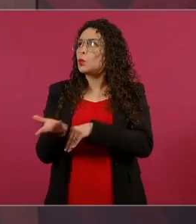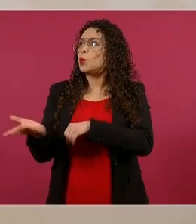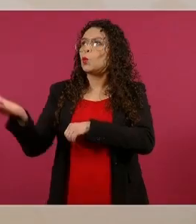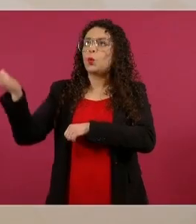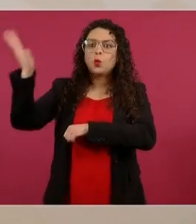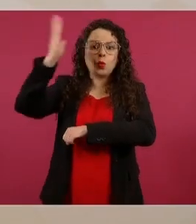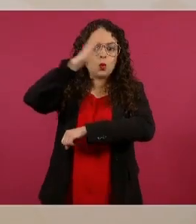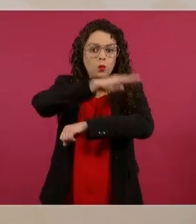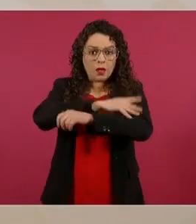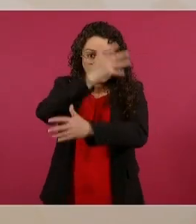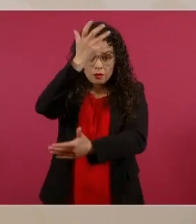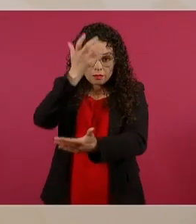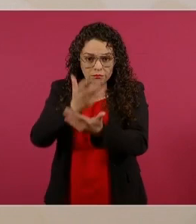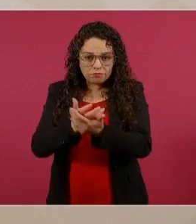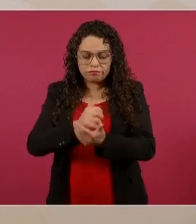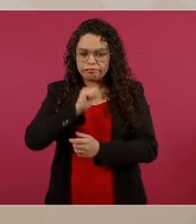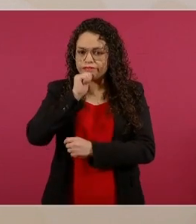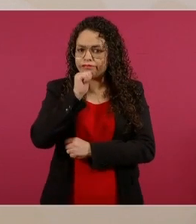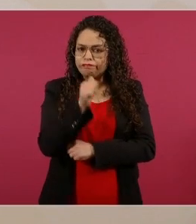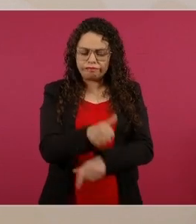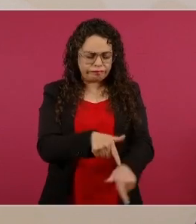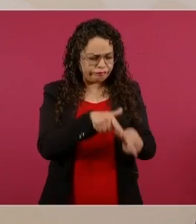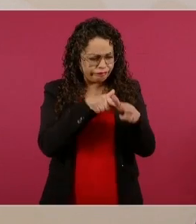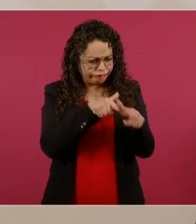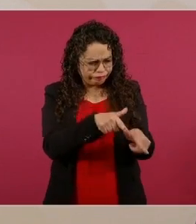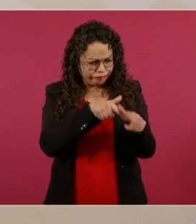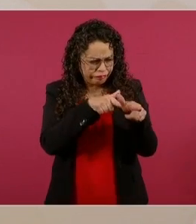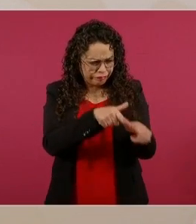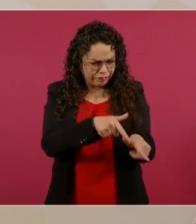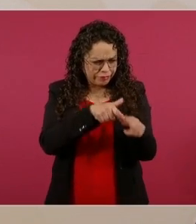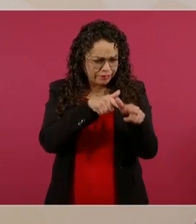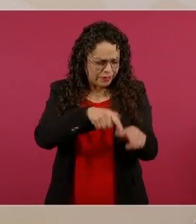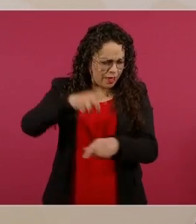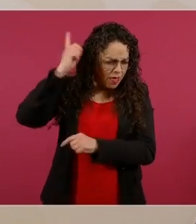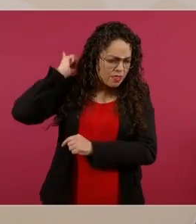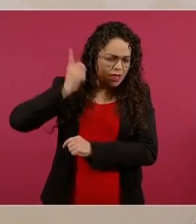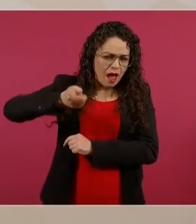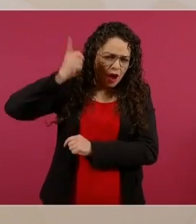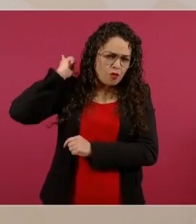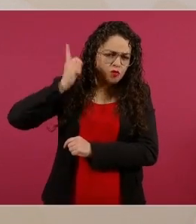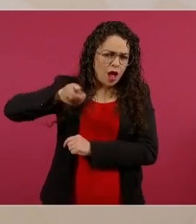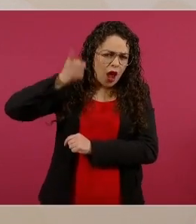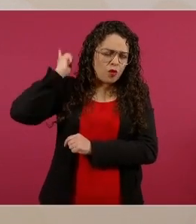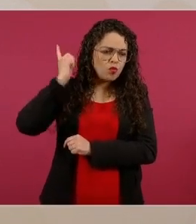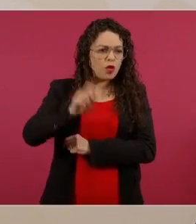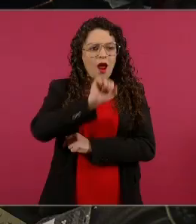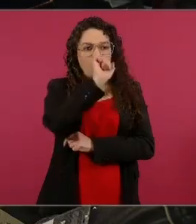no dejaban descansar a la gente tocar la puerta y